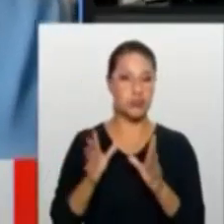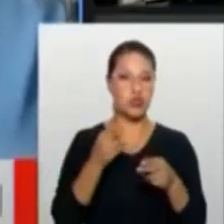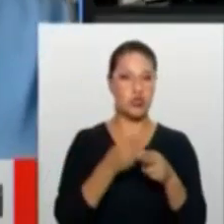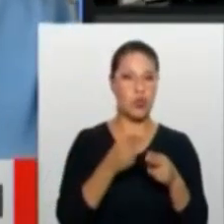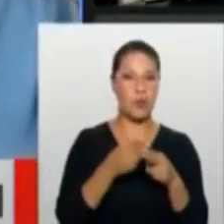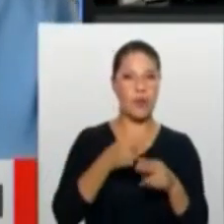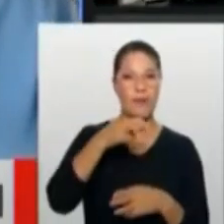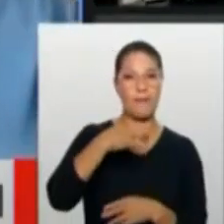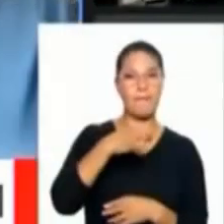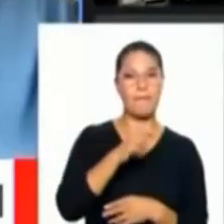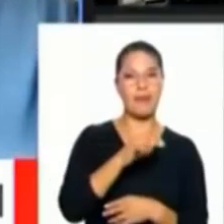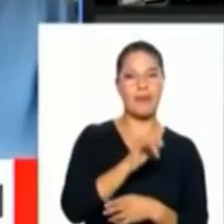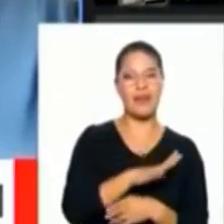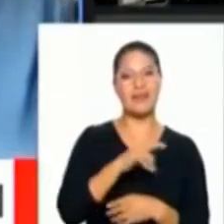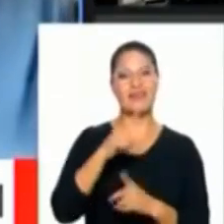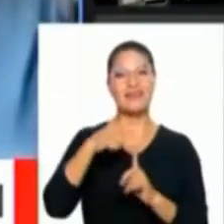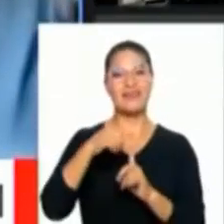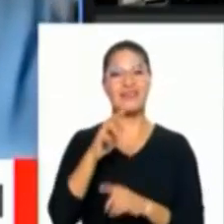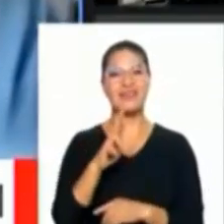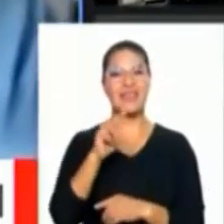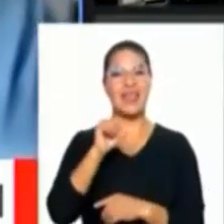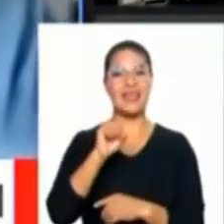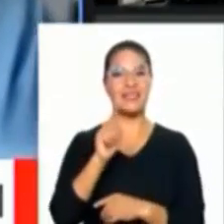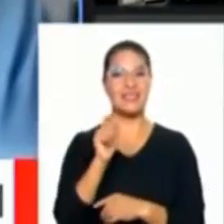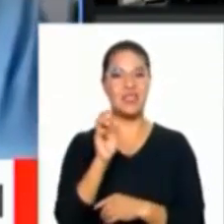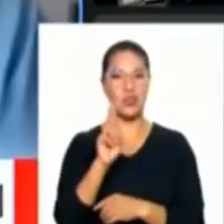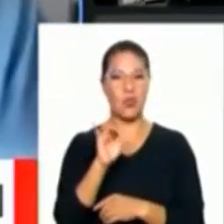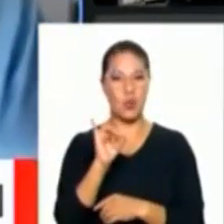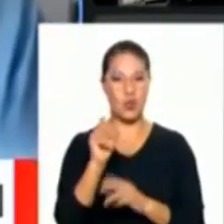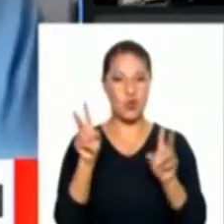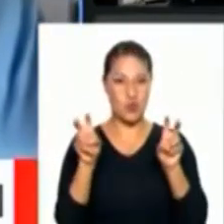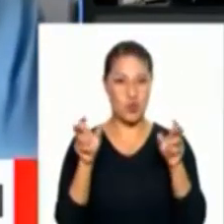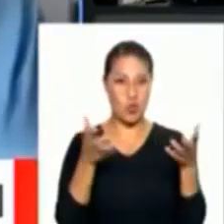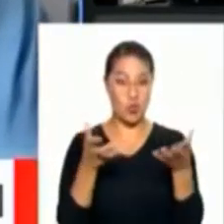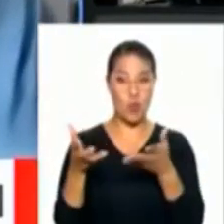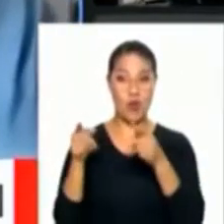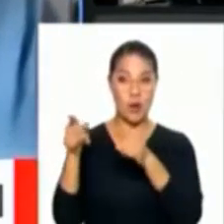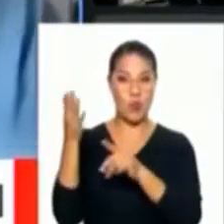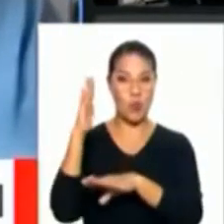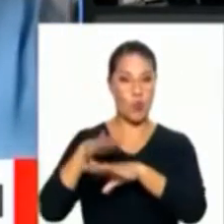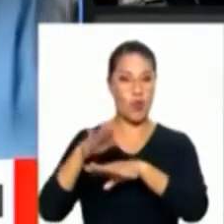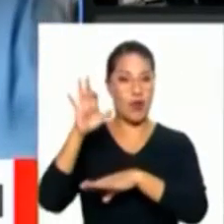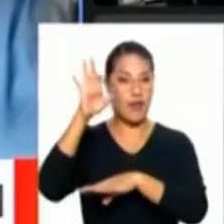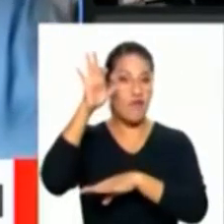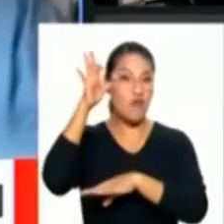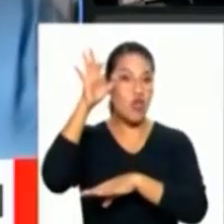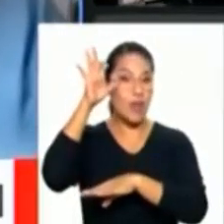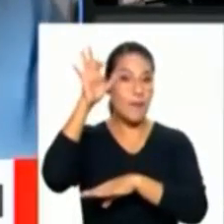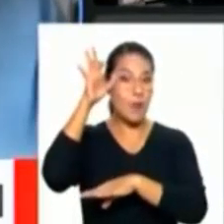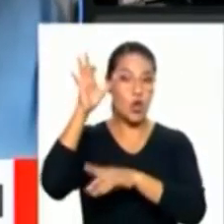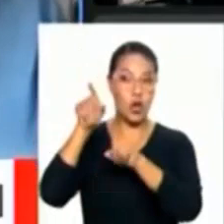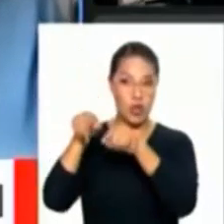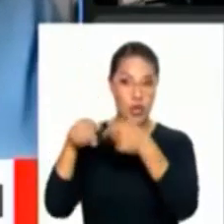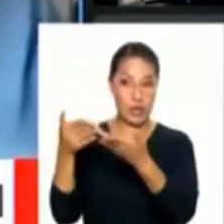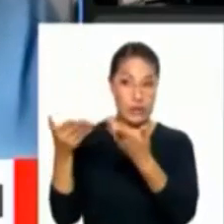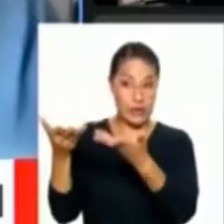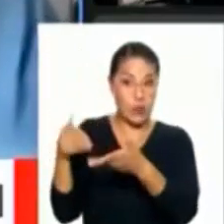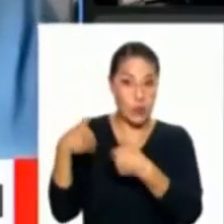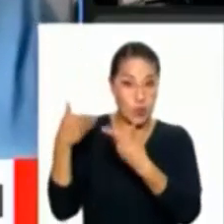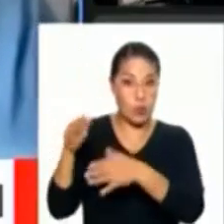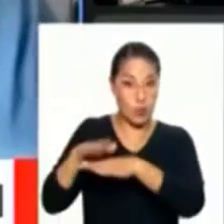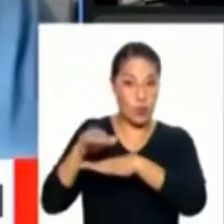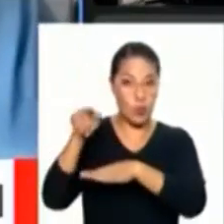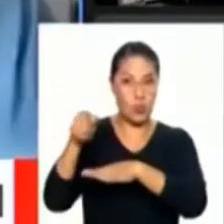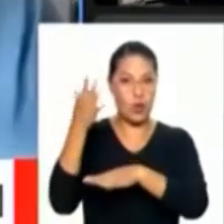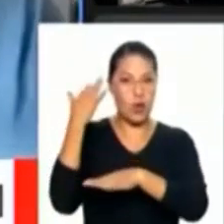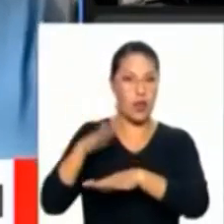Fiscalía para dictar detención domiciliaria contra Alberto Fujimori, procesado por homicidio calificado y desaparición forzada